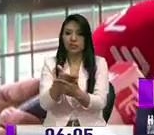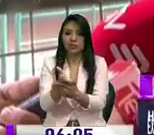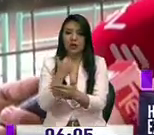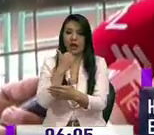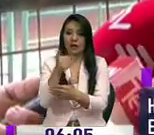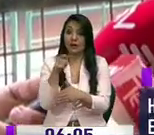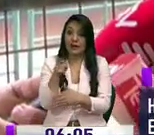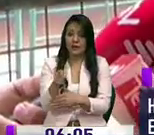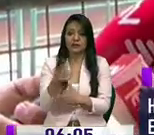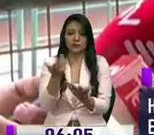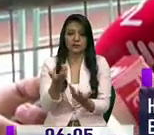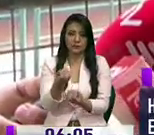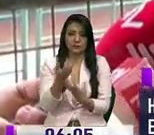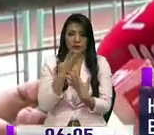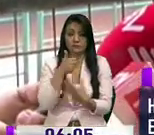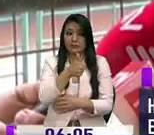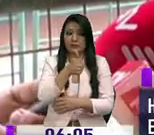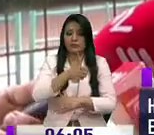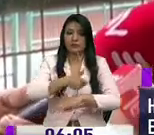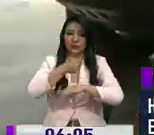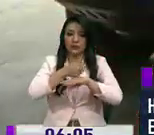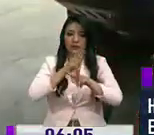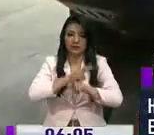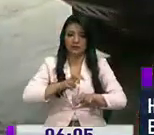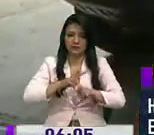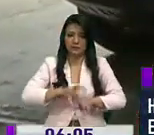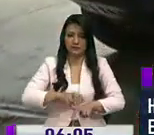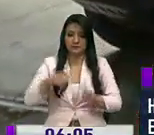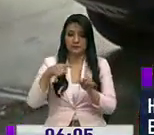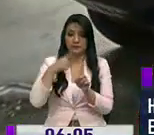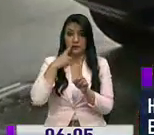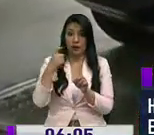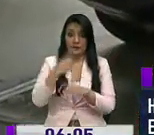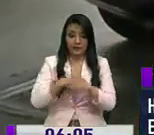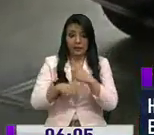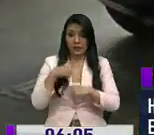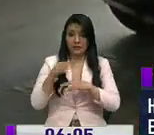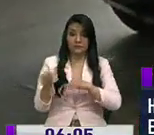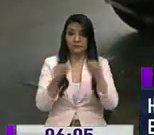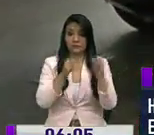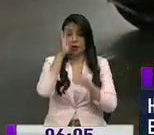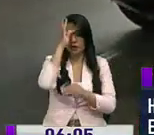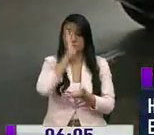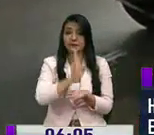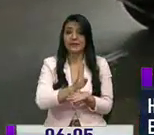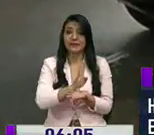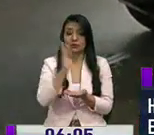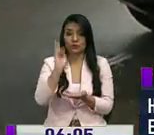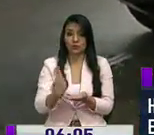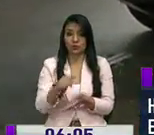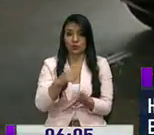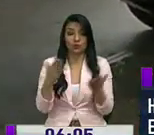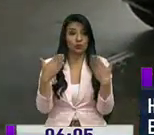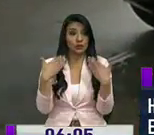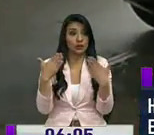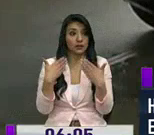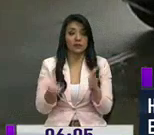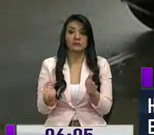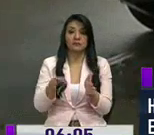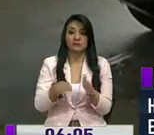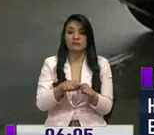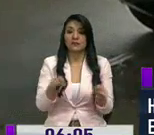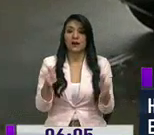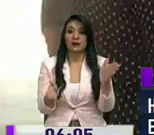Es lo que nos indican los expertos. El herido fue trasladado hasta el hospital del IES del Sur en una camioneta de